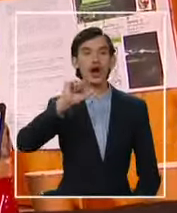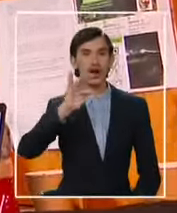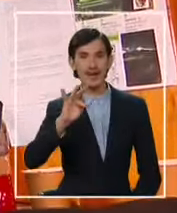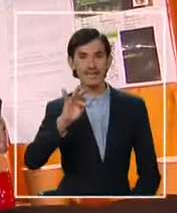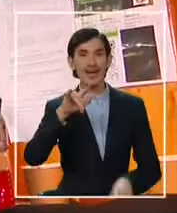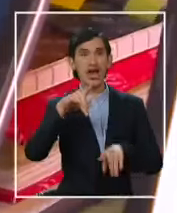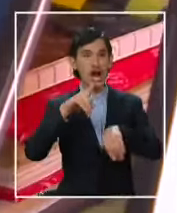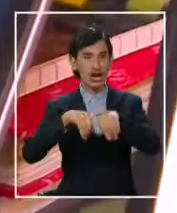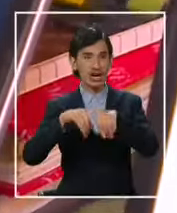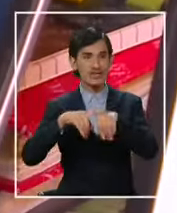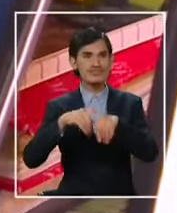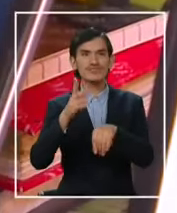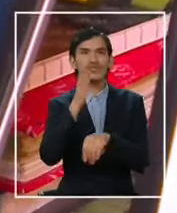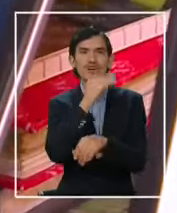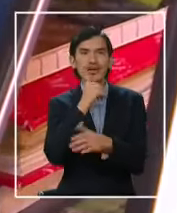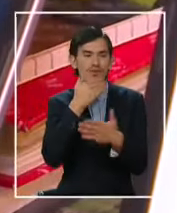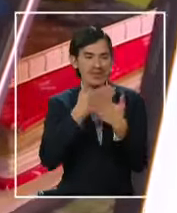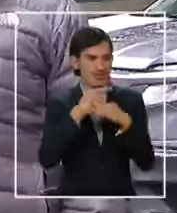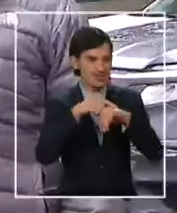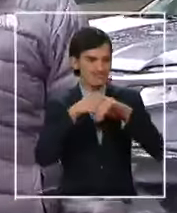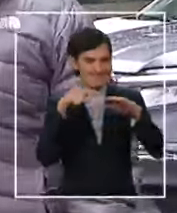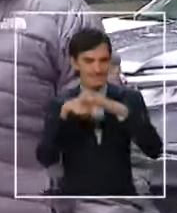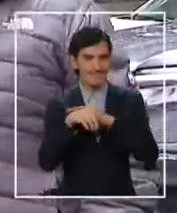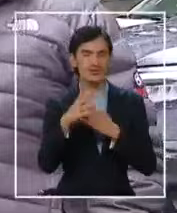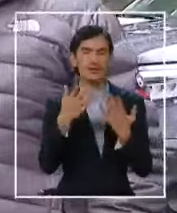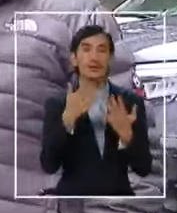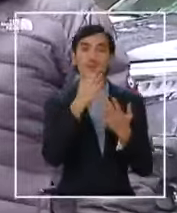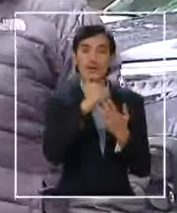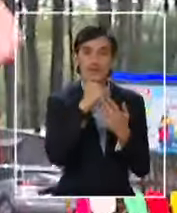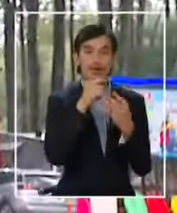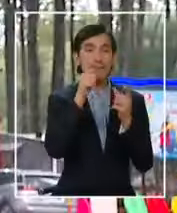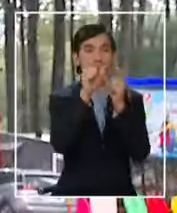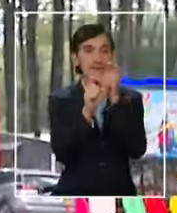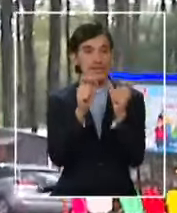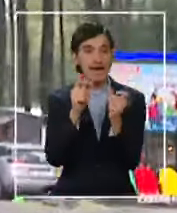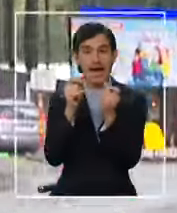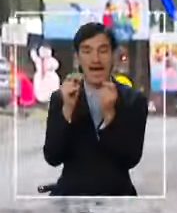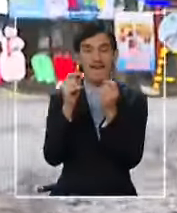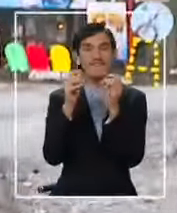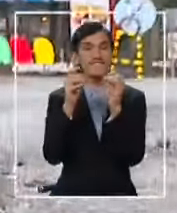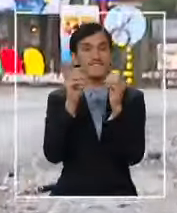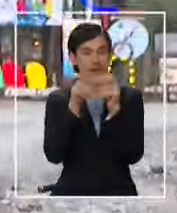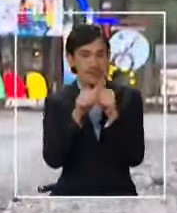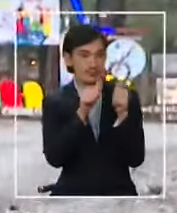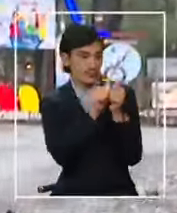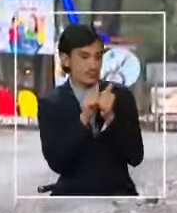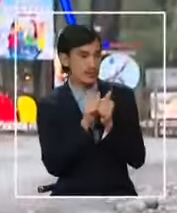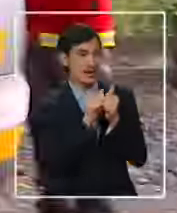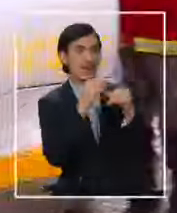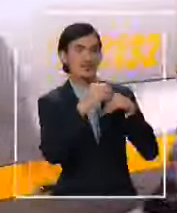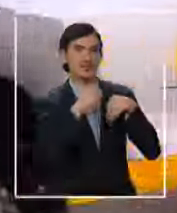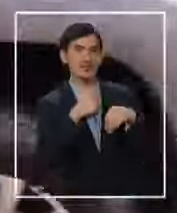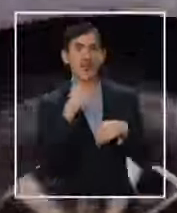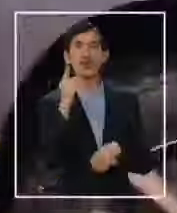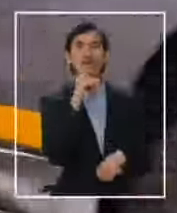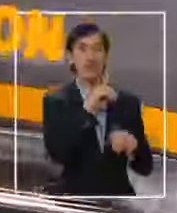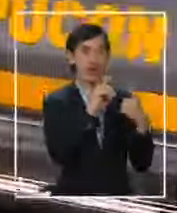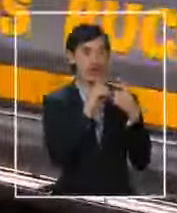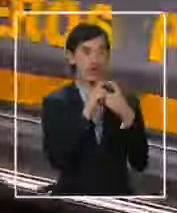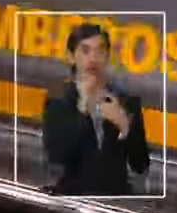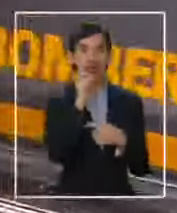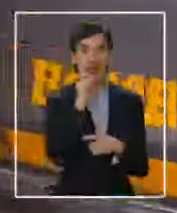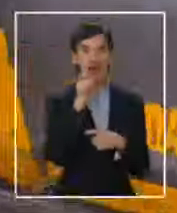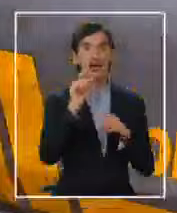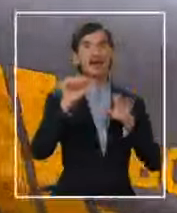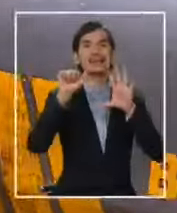no habrían registrado su entrada. Por eso fueron sus cercanos los que dieron aviso de su extravío. El último contacto que tuvieron fue a eso de